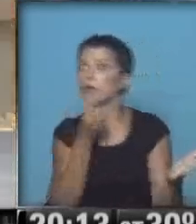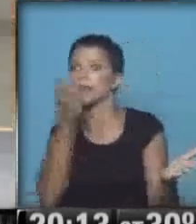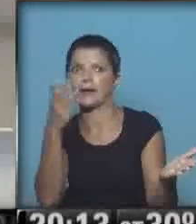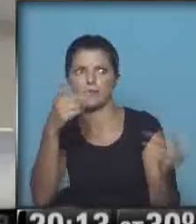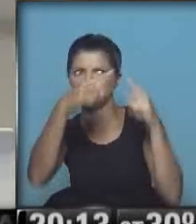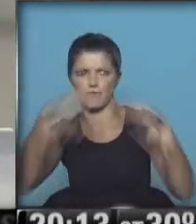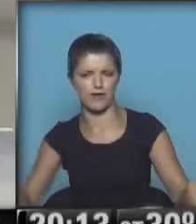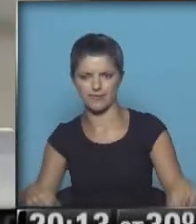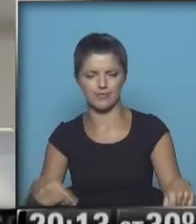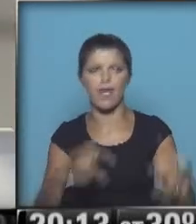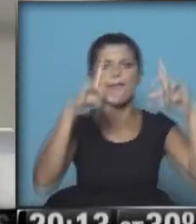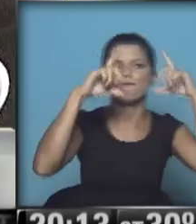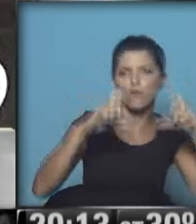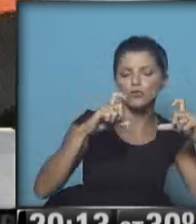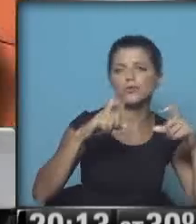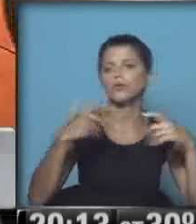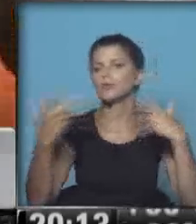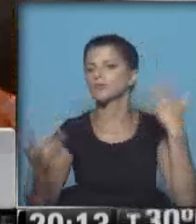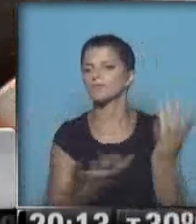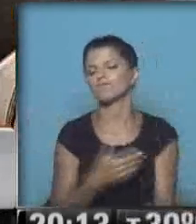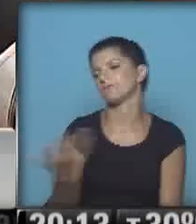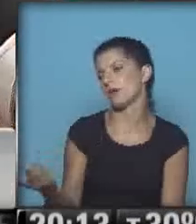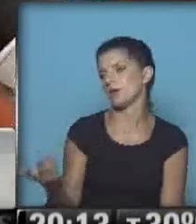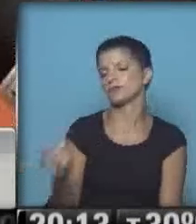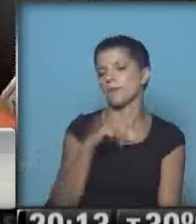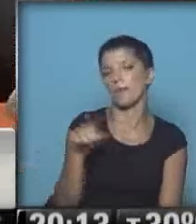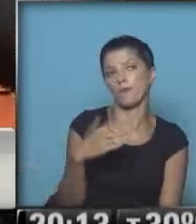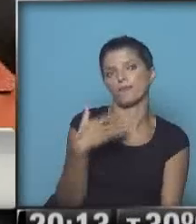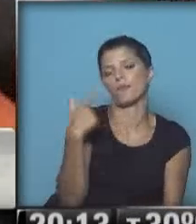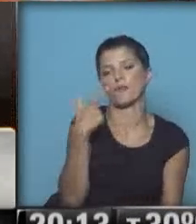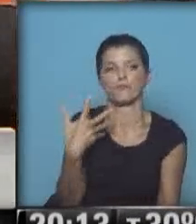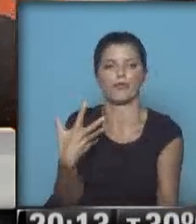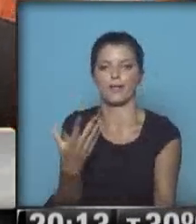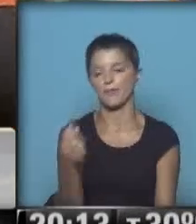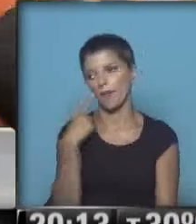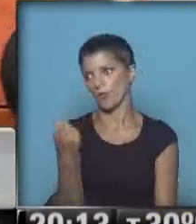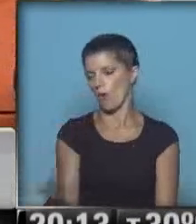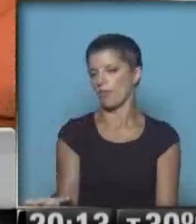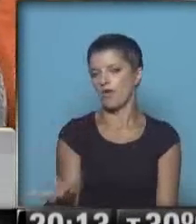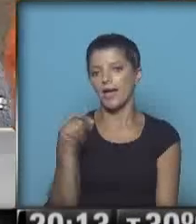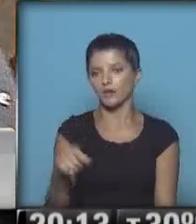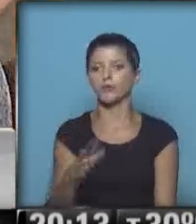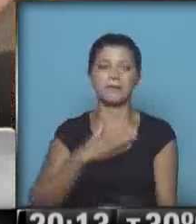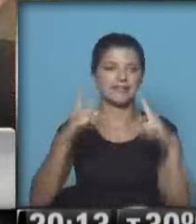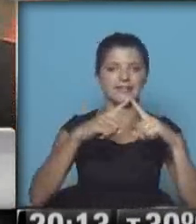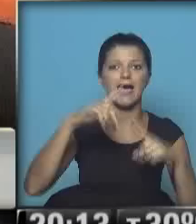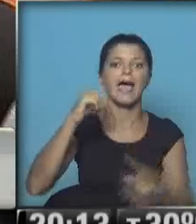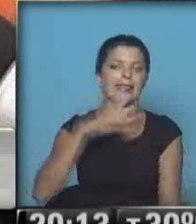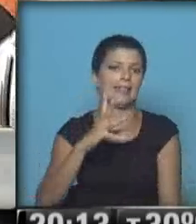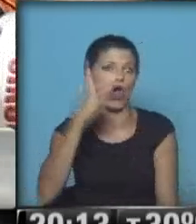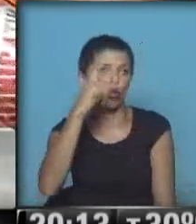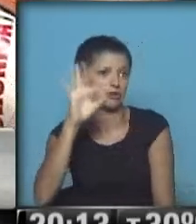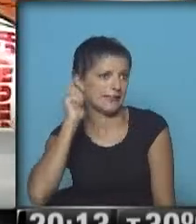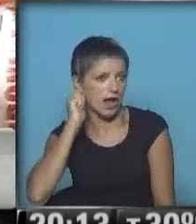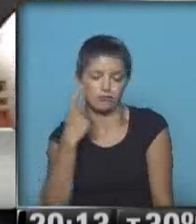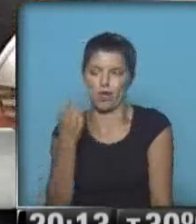otra cosa. Las fotos que se filtran. No hay que ser un intelectual brillante para darse cuenta de eso. Eso se da cuenta mi tía Catalina, que tiene 80 años, pero